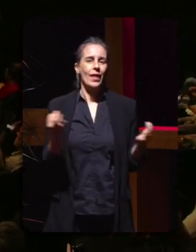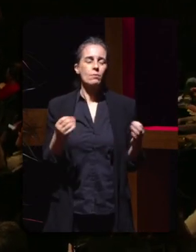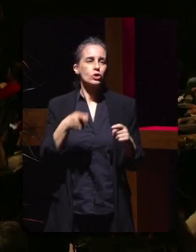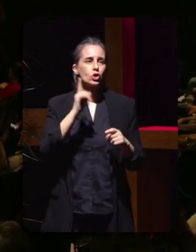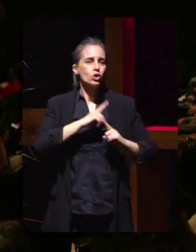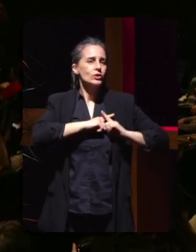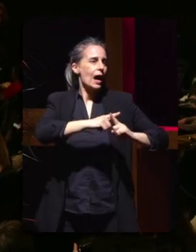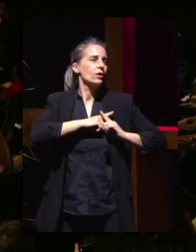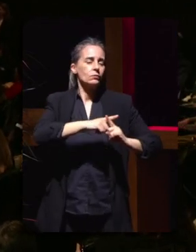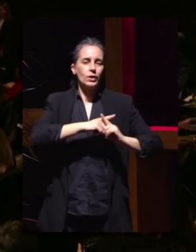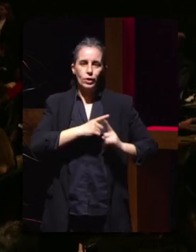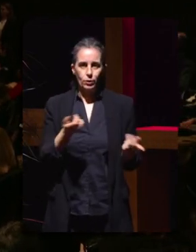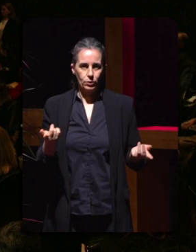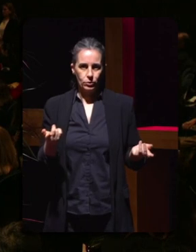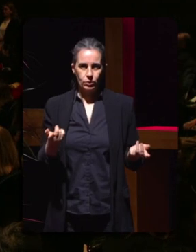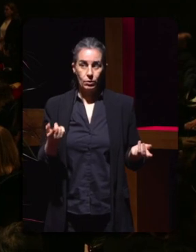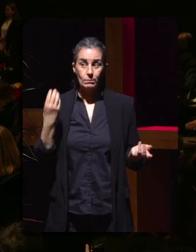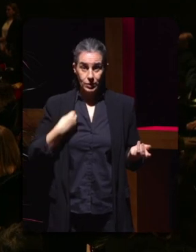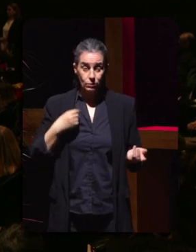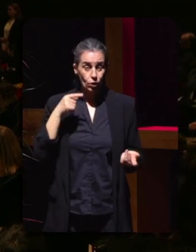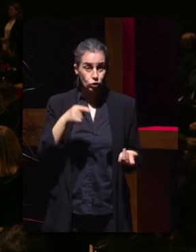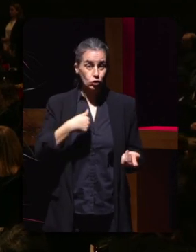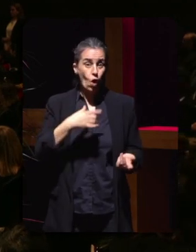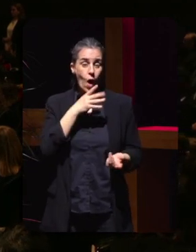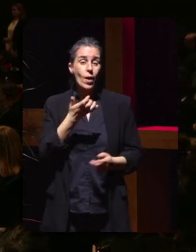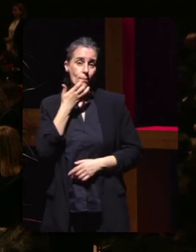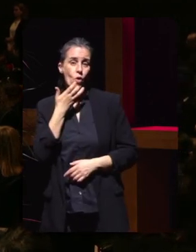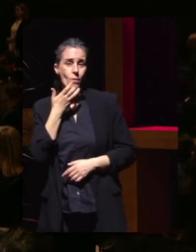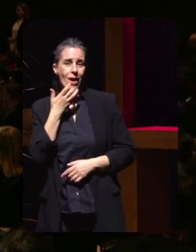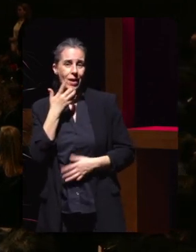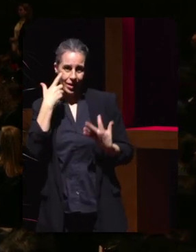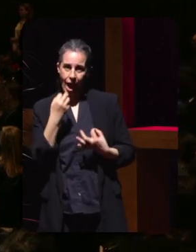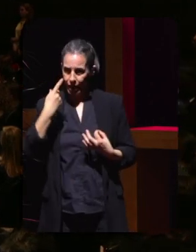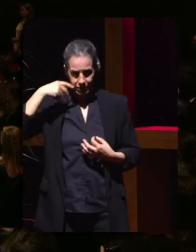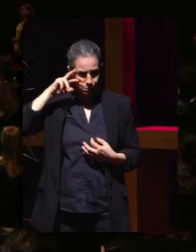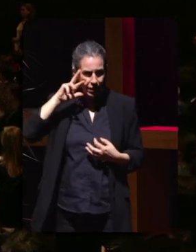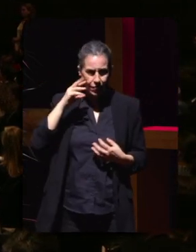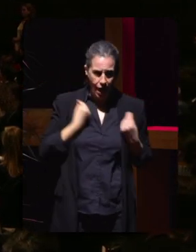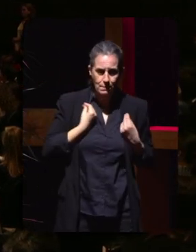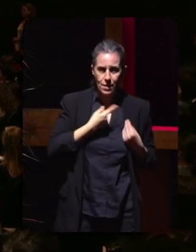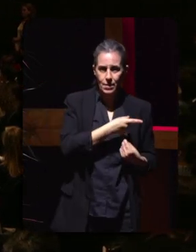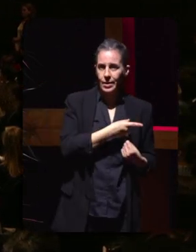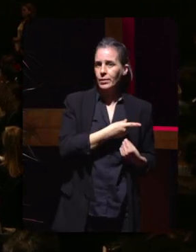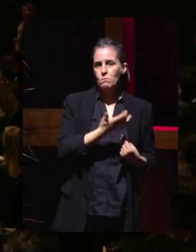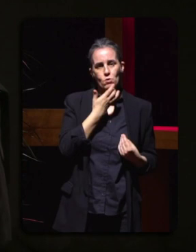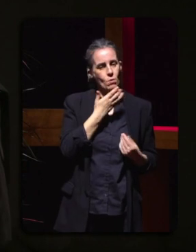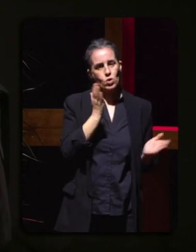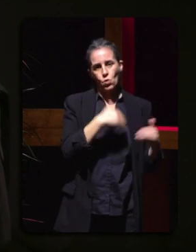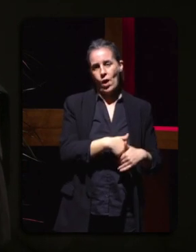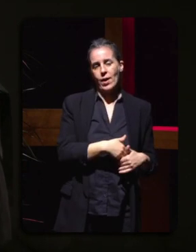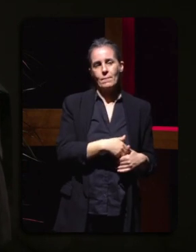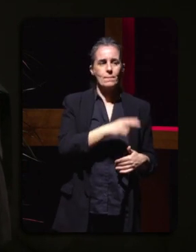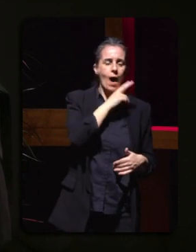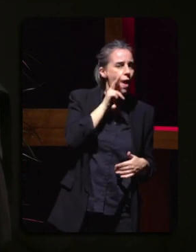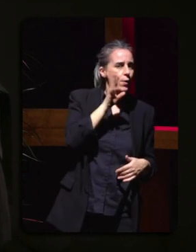el que yo puedo bromear fue ninguna broma para mi madre ninguna broma para ella y ninguna broma para mi abuela